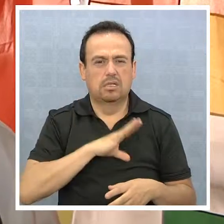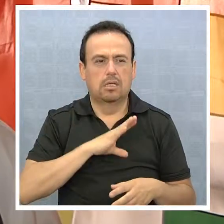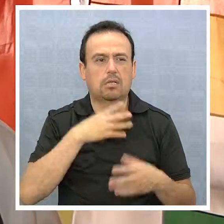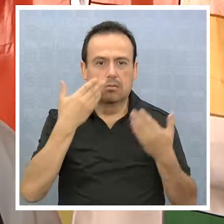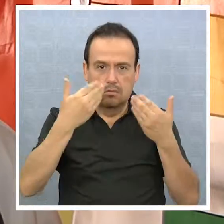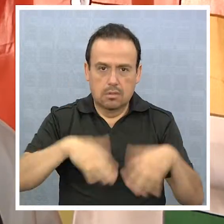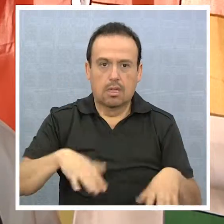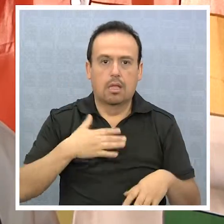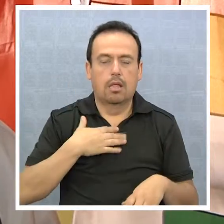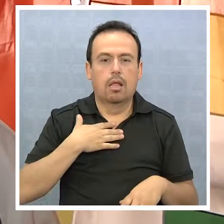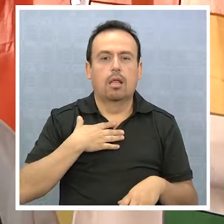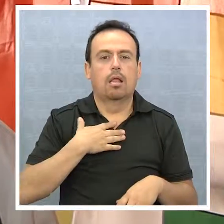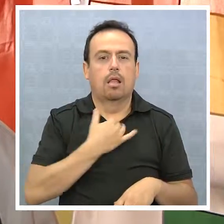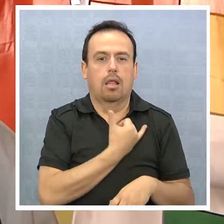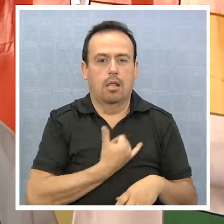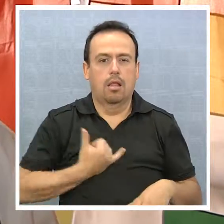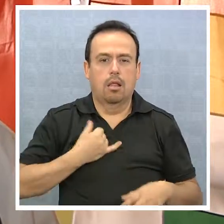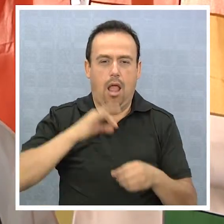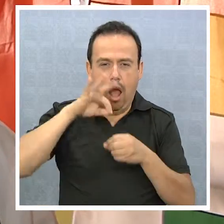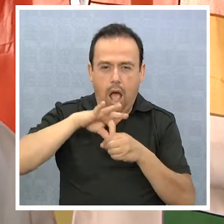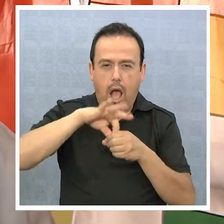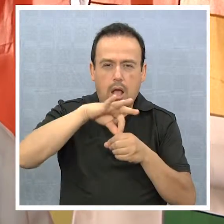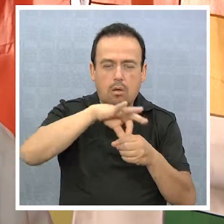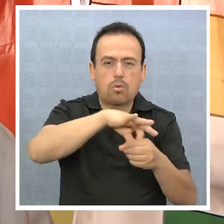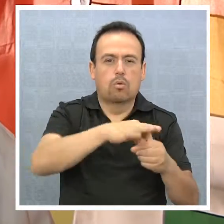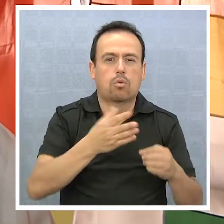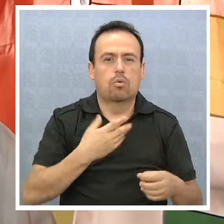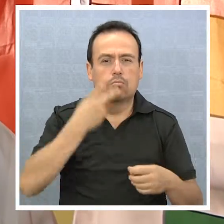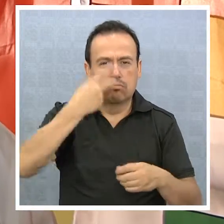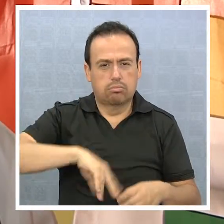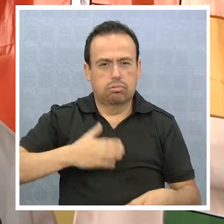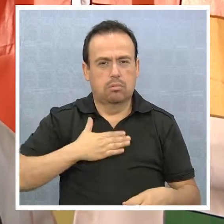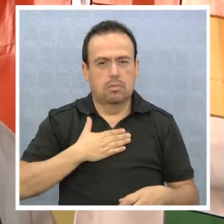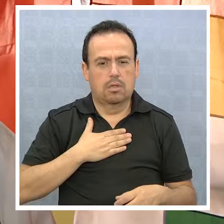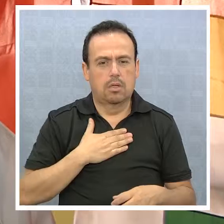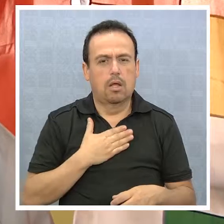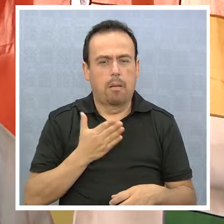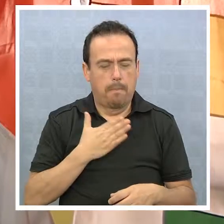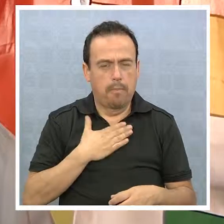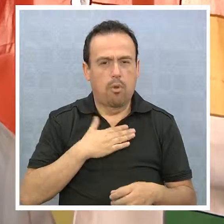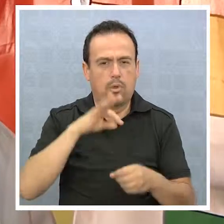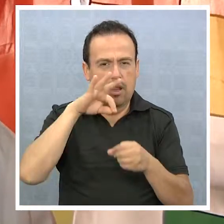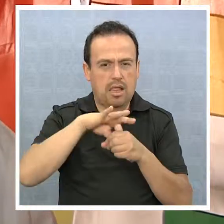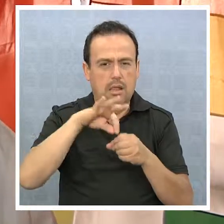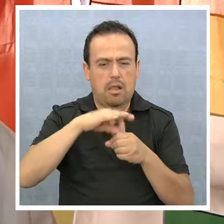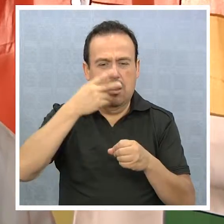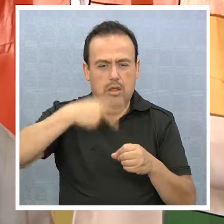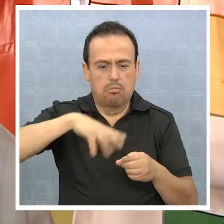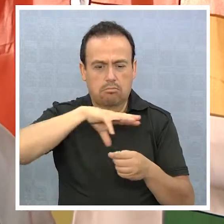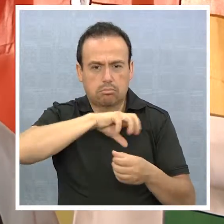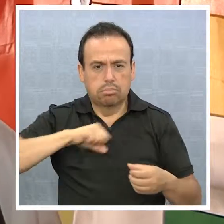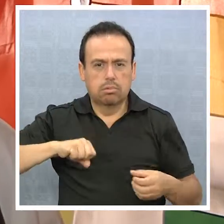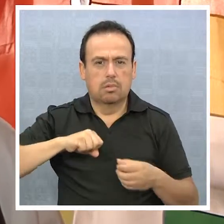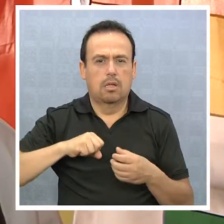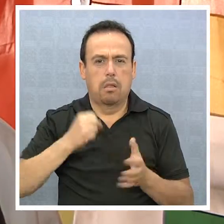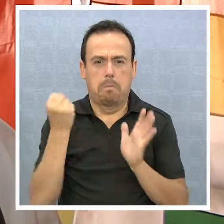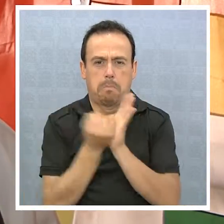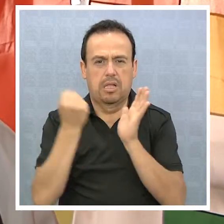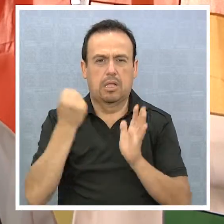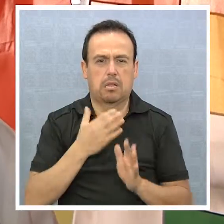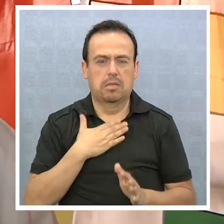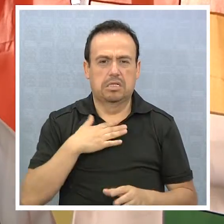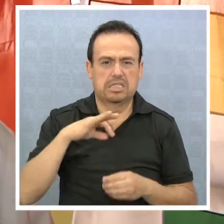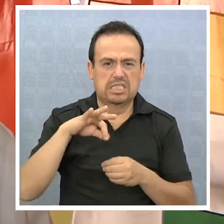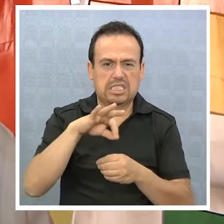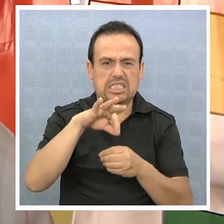y sister a chile y ya nuestros antepasados eran agricultores tenemos nuestras semillas propias hoy se han adueñado de nuestras semillas han